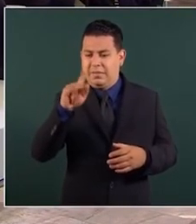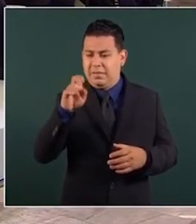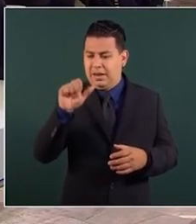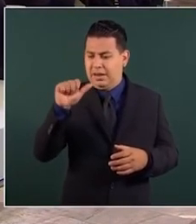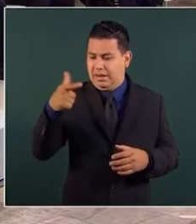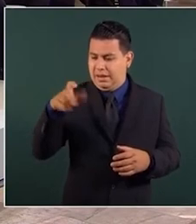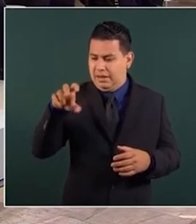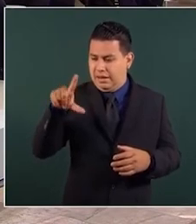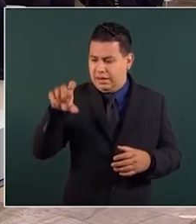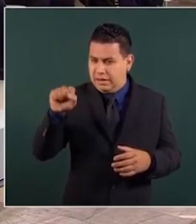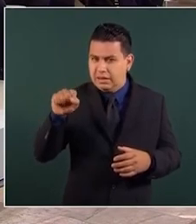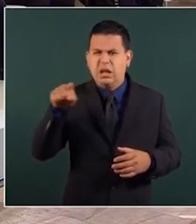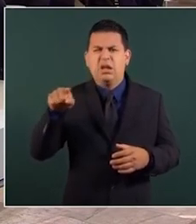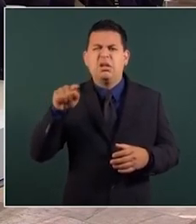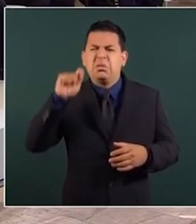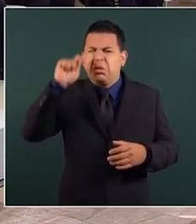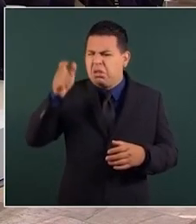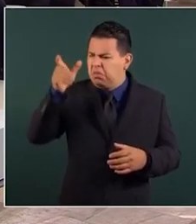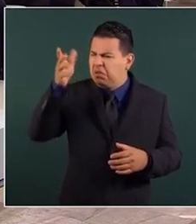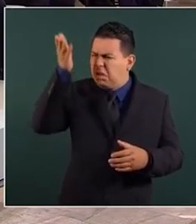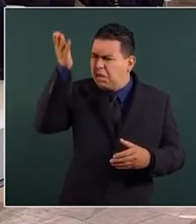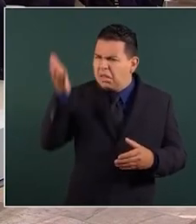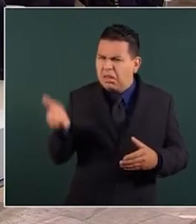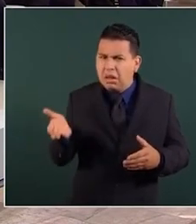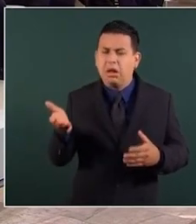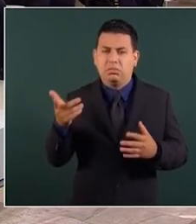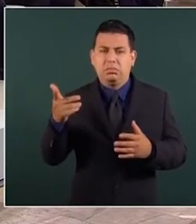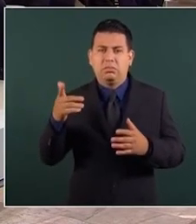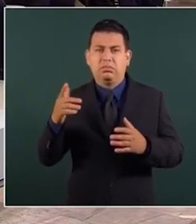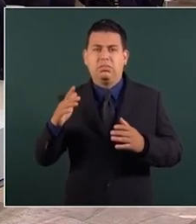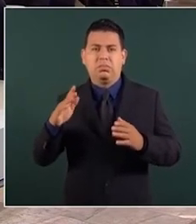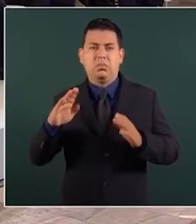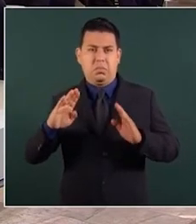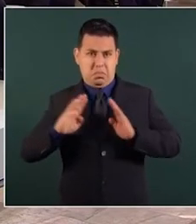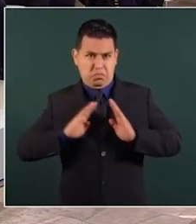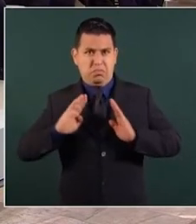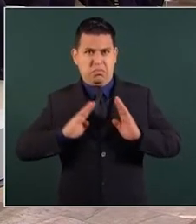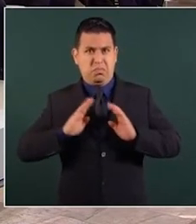este gran militar